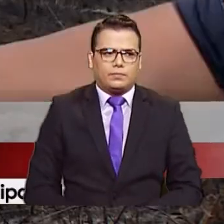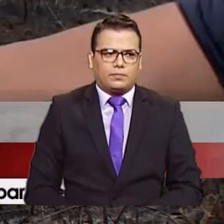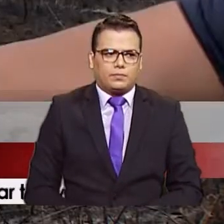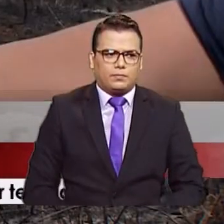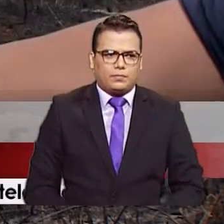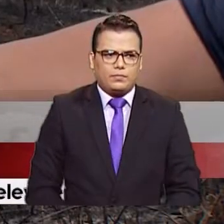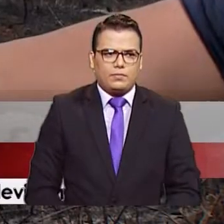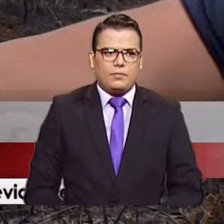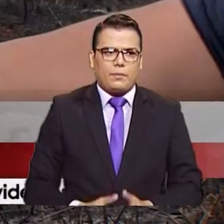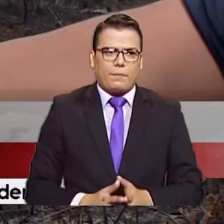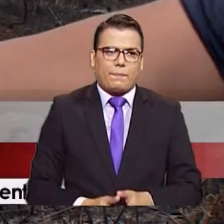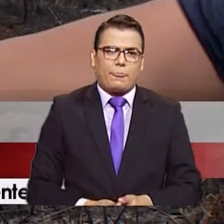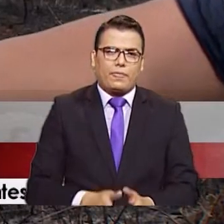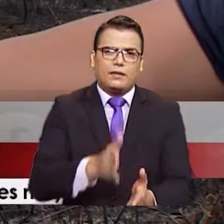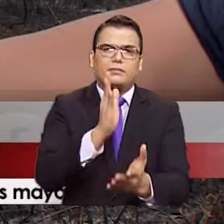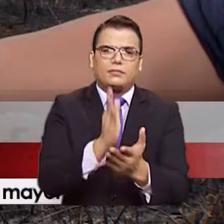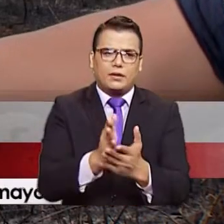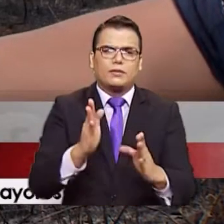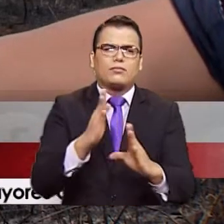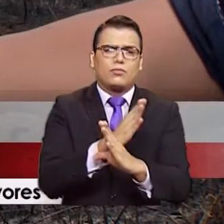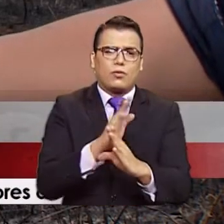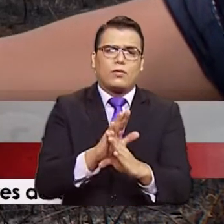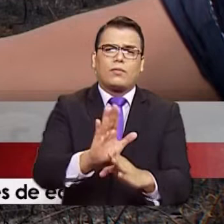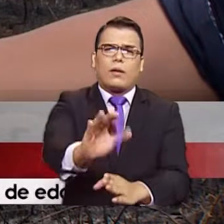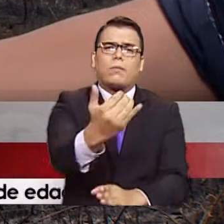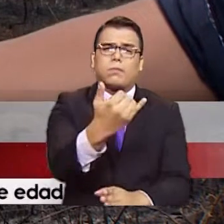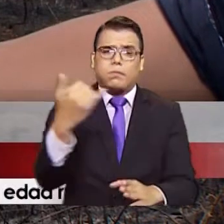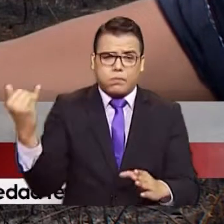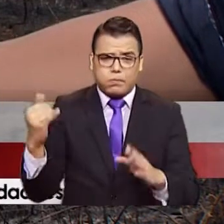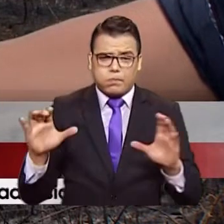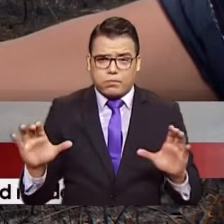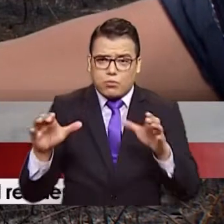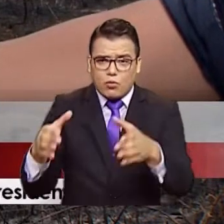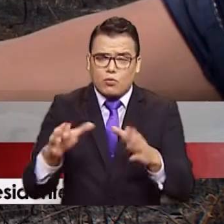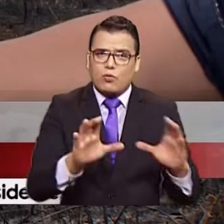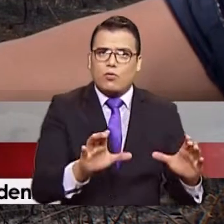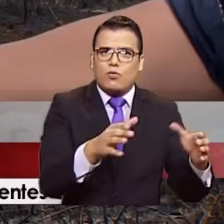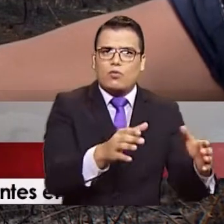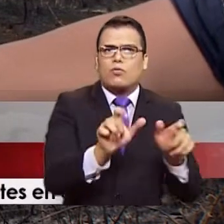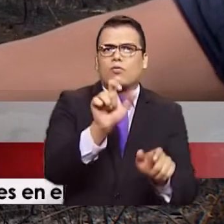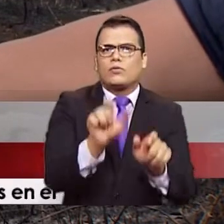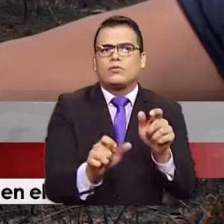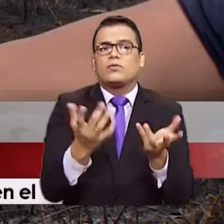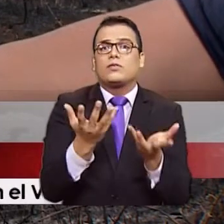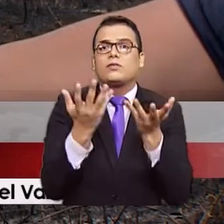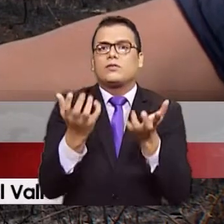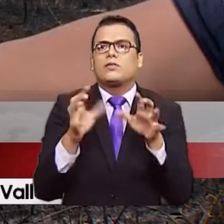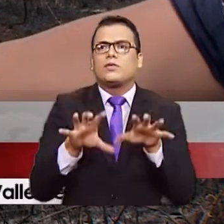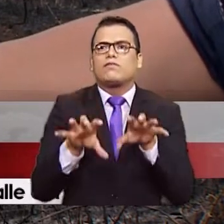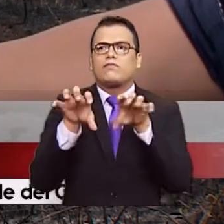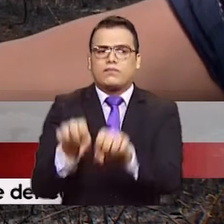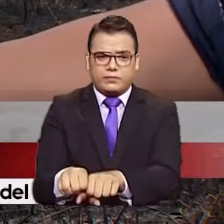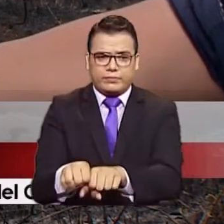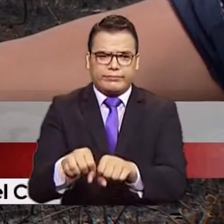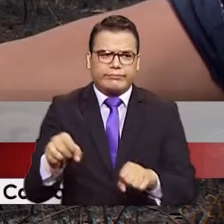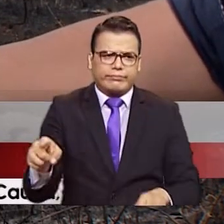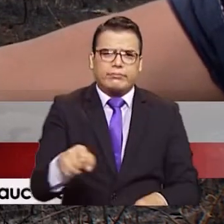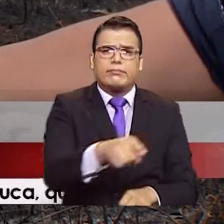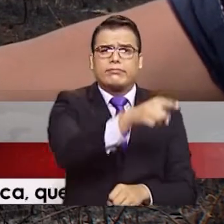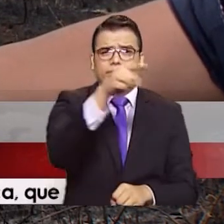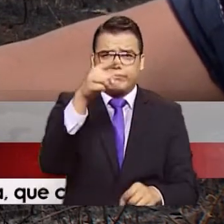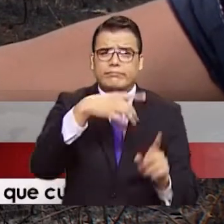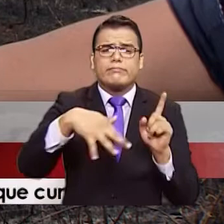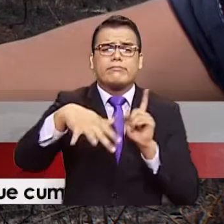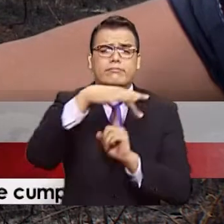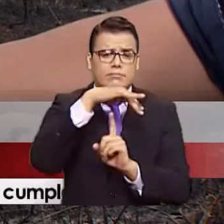Este es uno de los problemas que tenemos nosotros con aquellos grupos de personas que quieren o pretenden invadir y el daño tan grande ambiental que nos